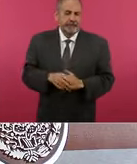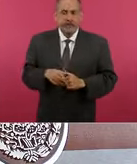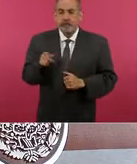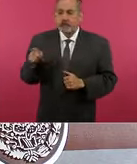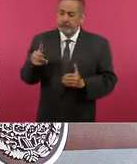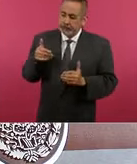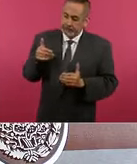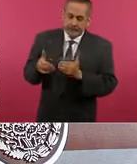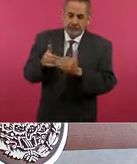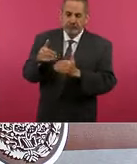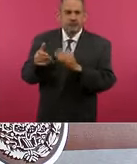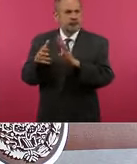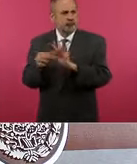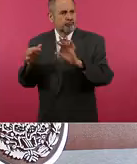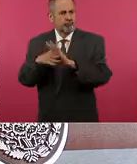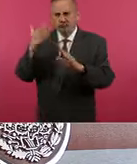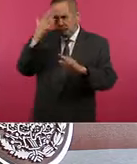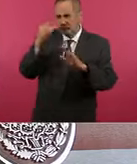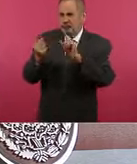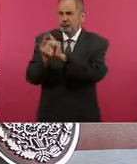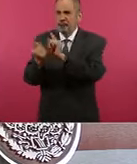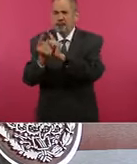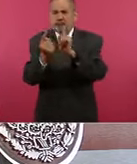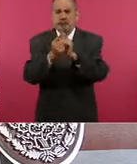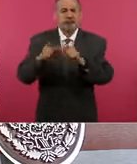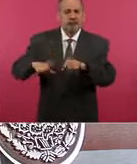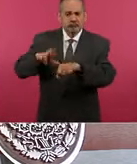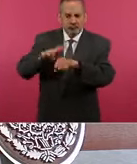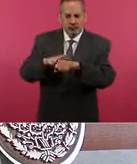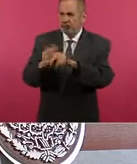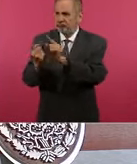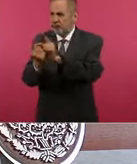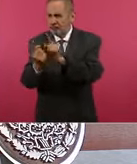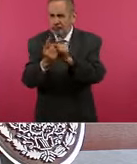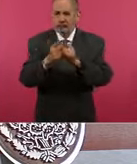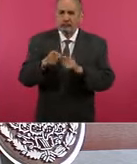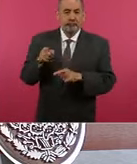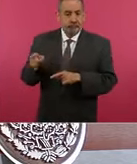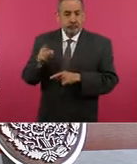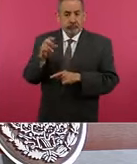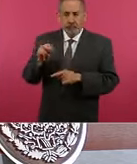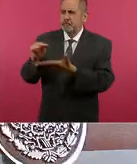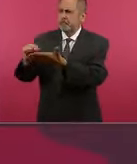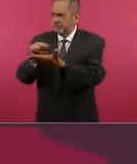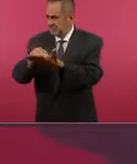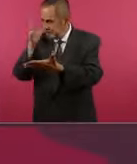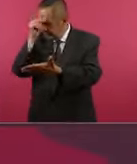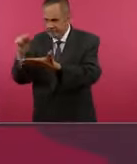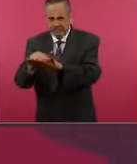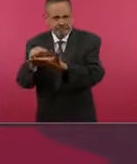avanzando mucho, hablando con los gobernadores, firmando acuerdos con los gobernadores,